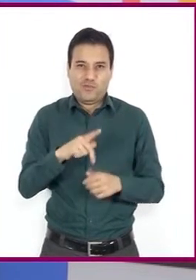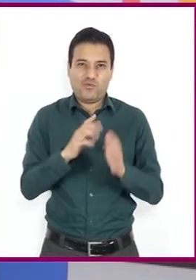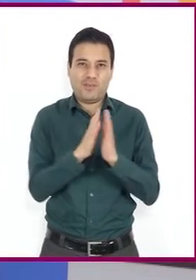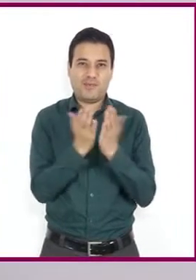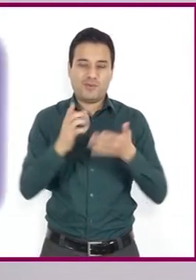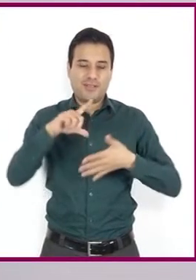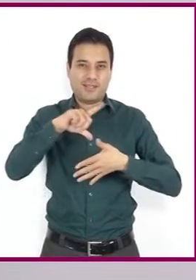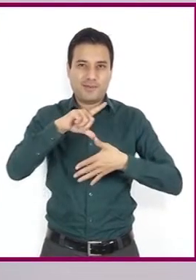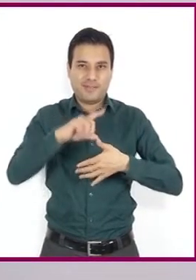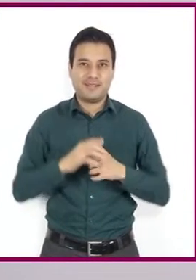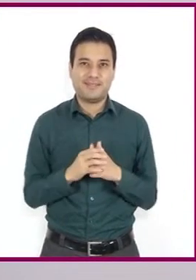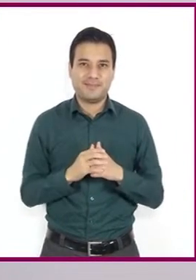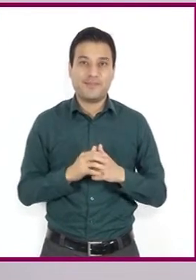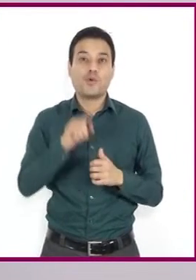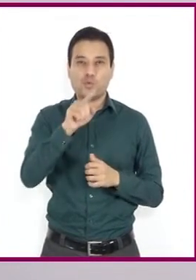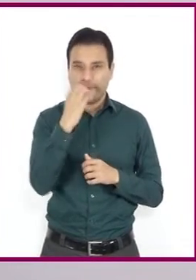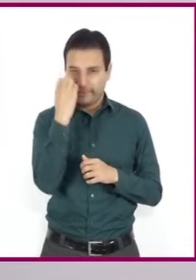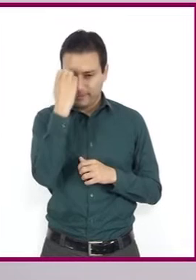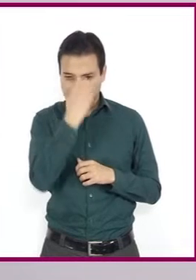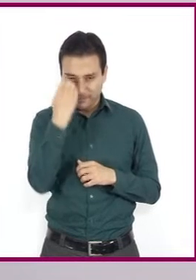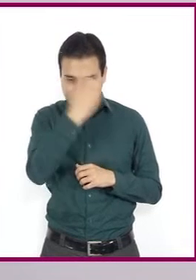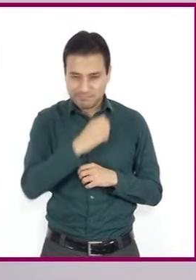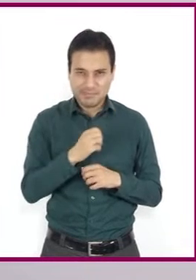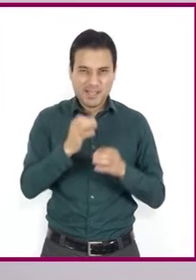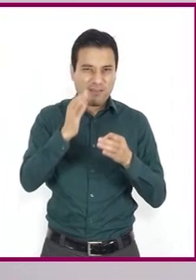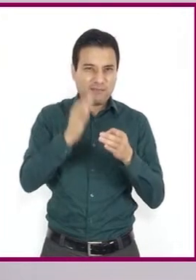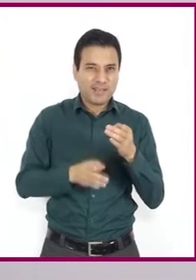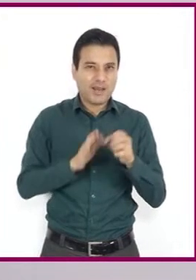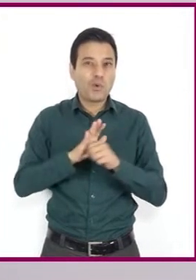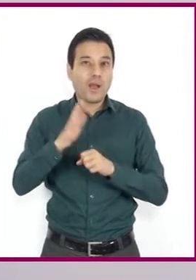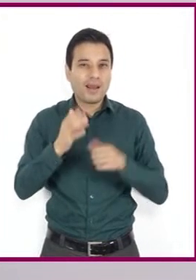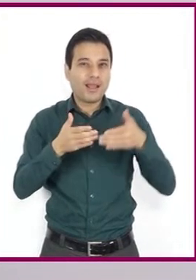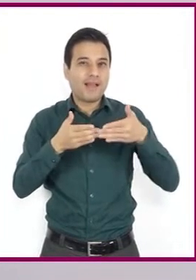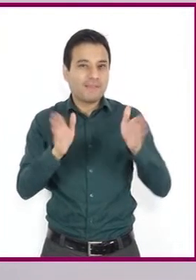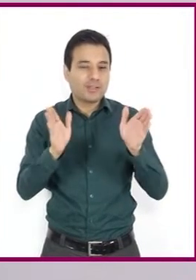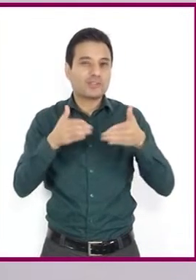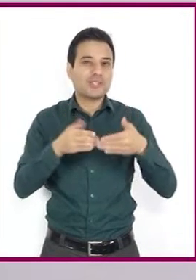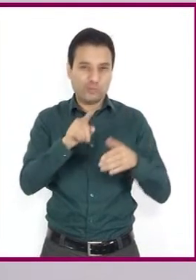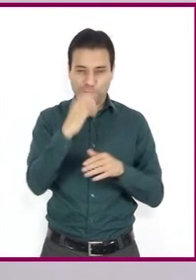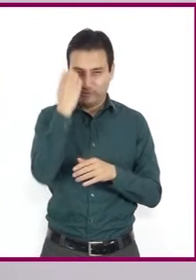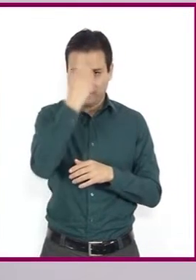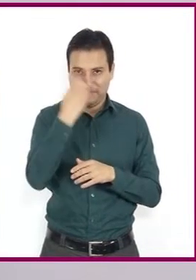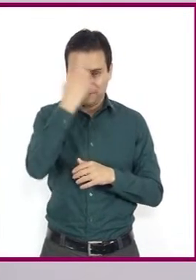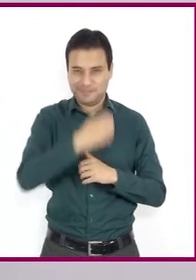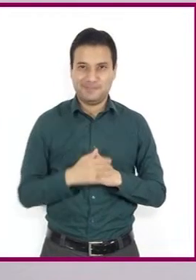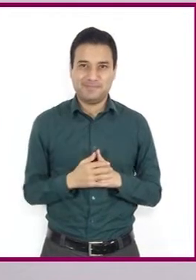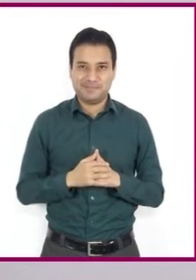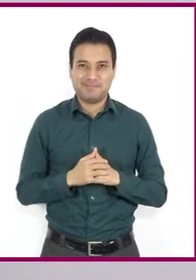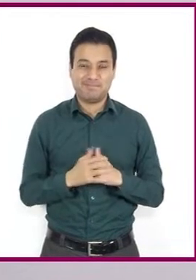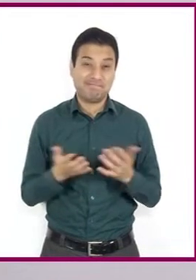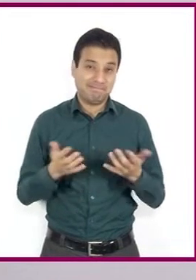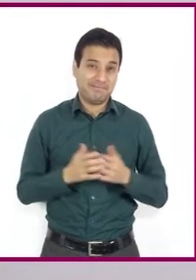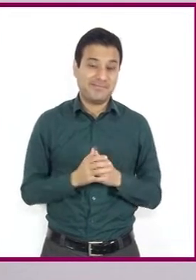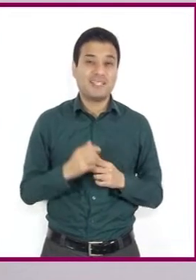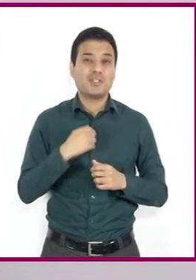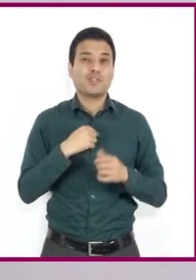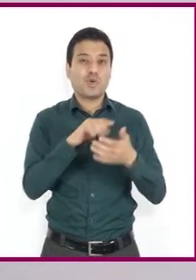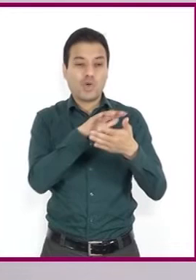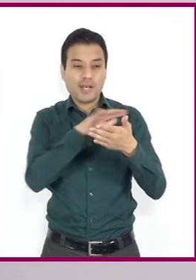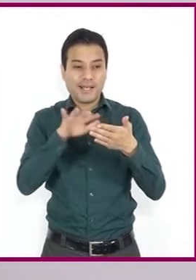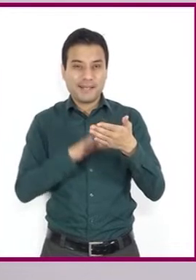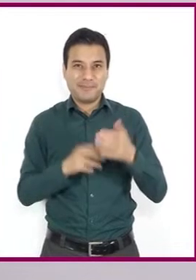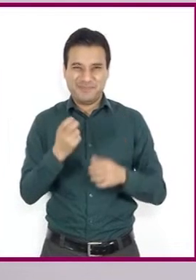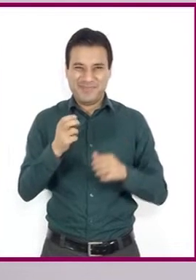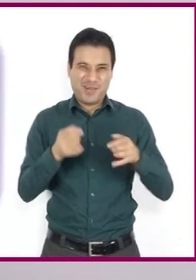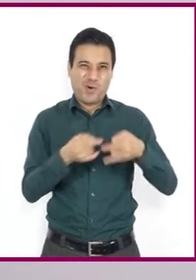latinoamericana y observen qué tipo de finales se encuentran en esas narraciones. Mientras leímos el cuento de